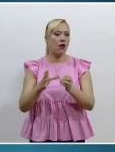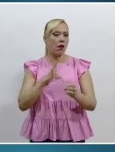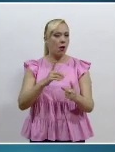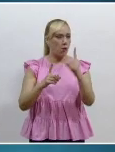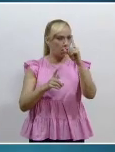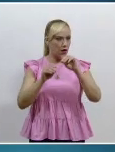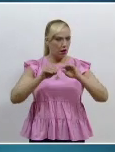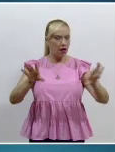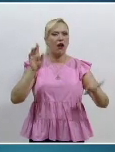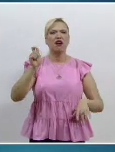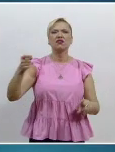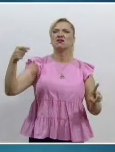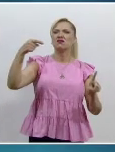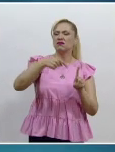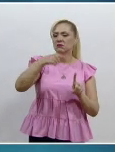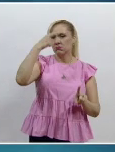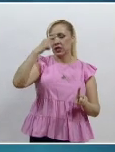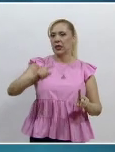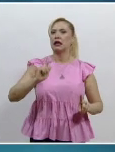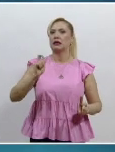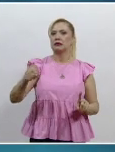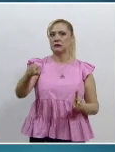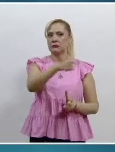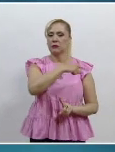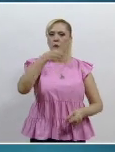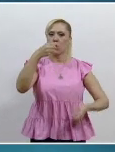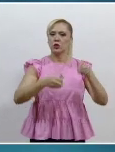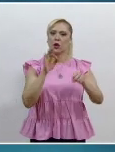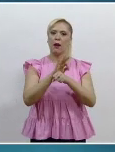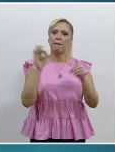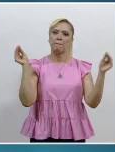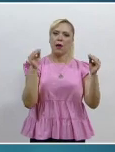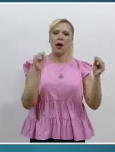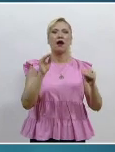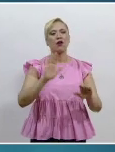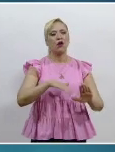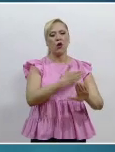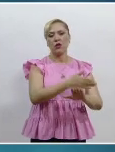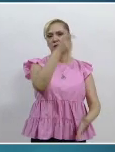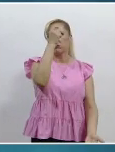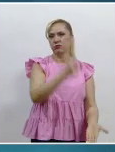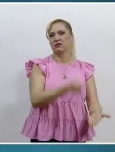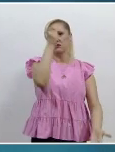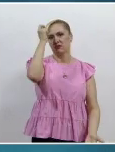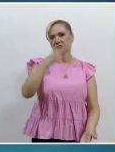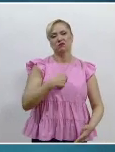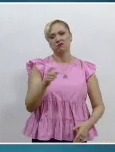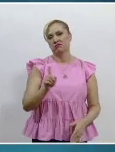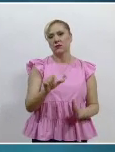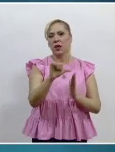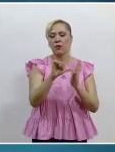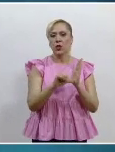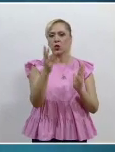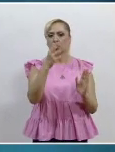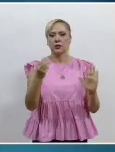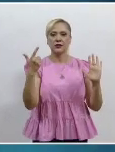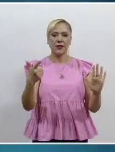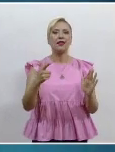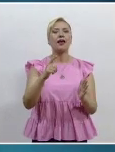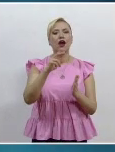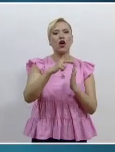relaciona con el interés jurídico y legítimo para efectos del juicio de amparo indirecto en relación con el artículo 307 del Código Fiscal